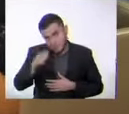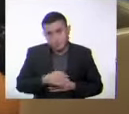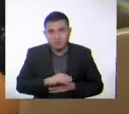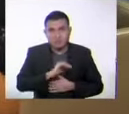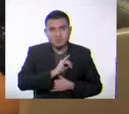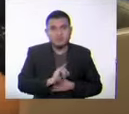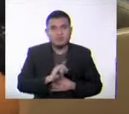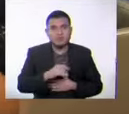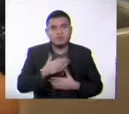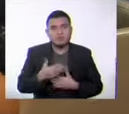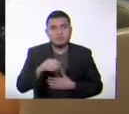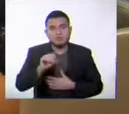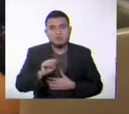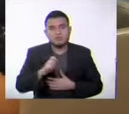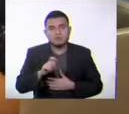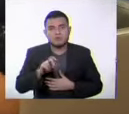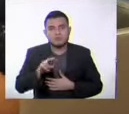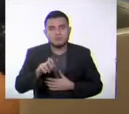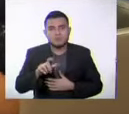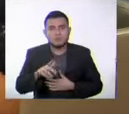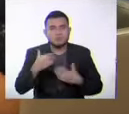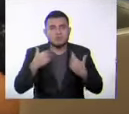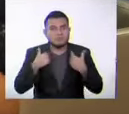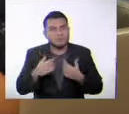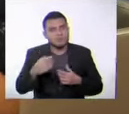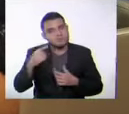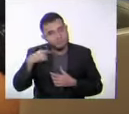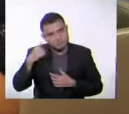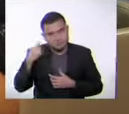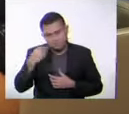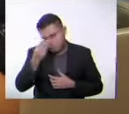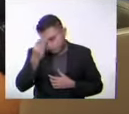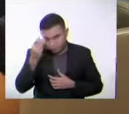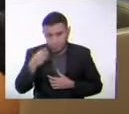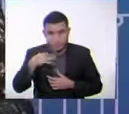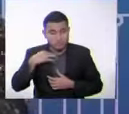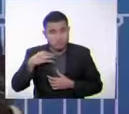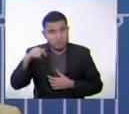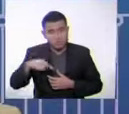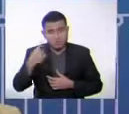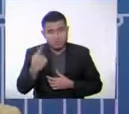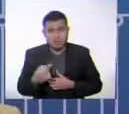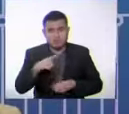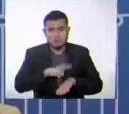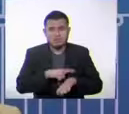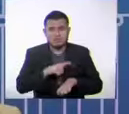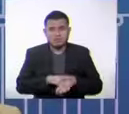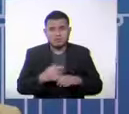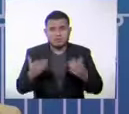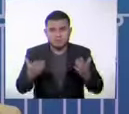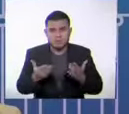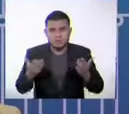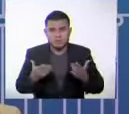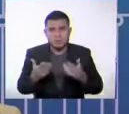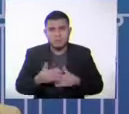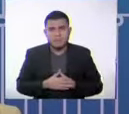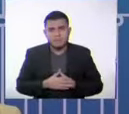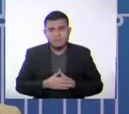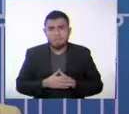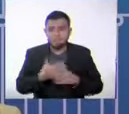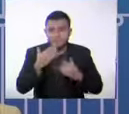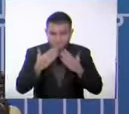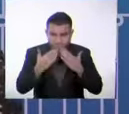sexual, tenemos a un especialista invitado, una persona que en este momento nos hace la